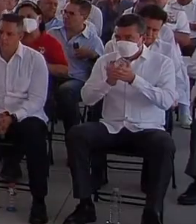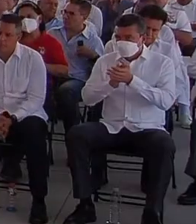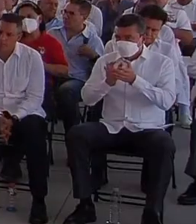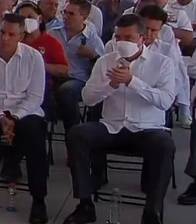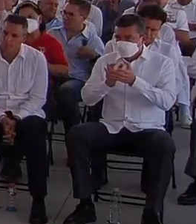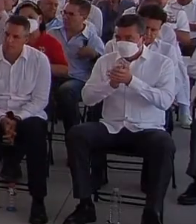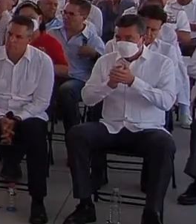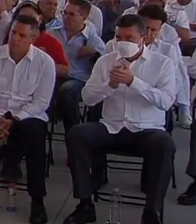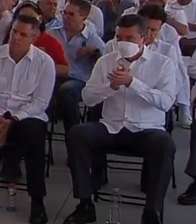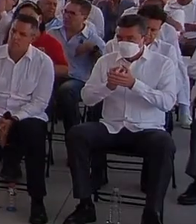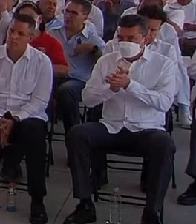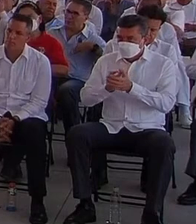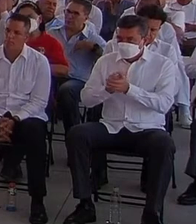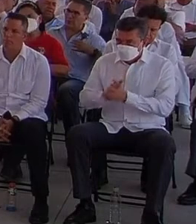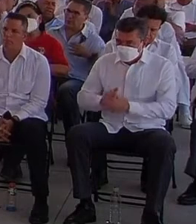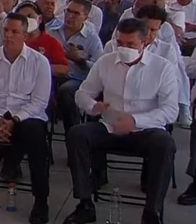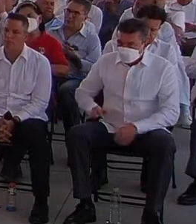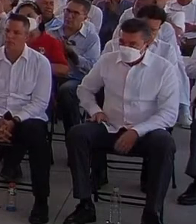petrolero de México.